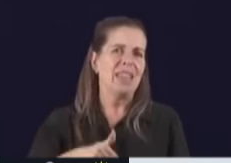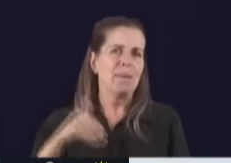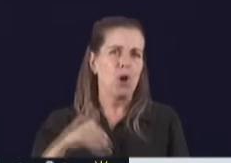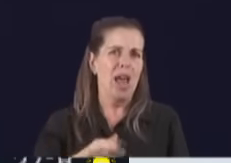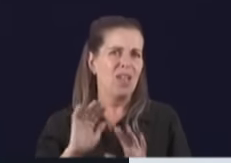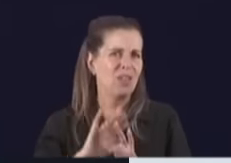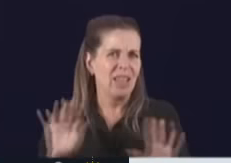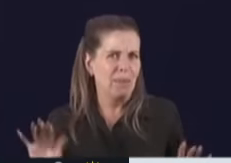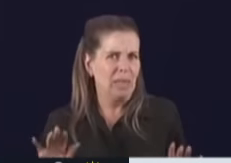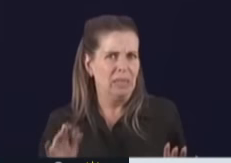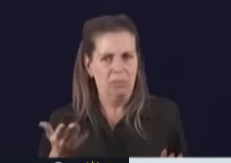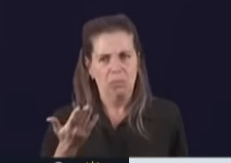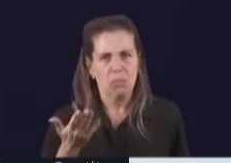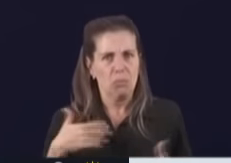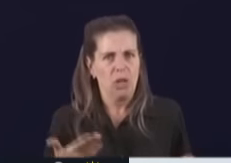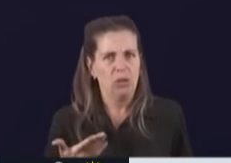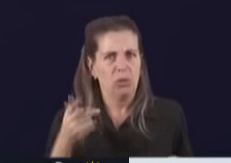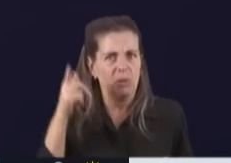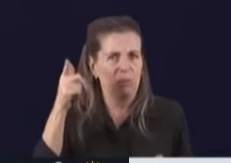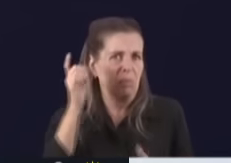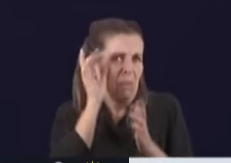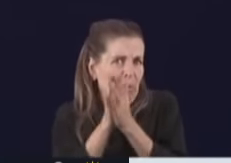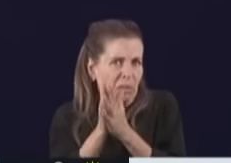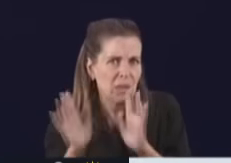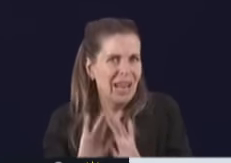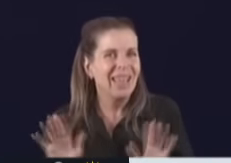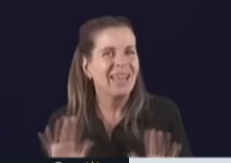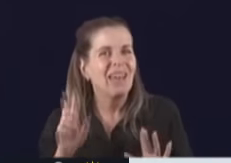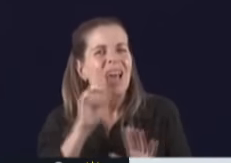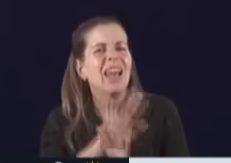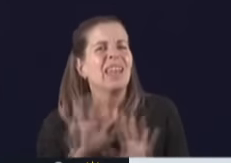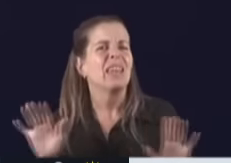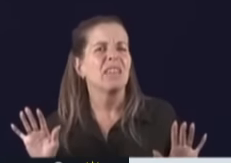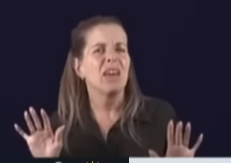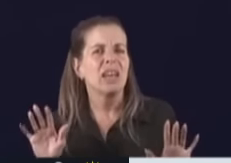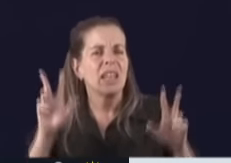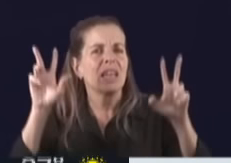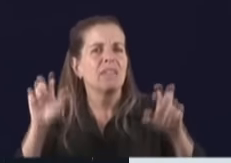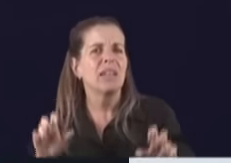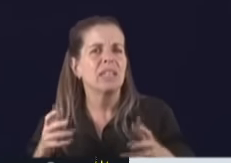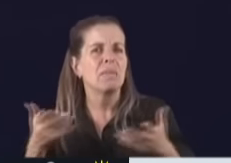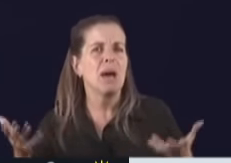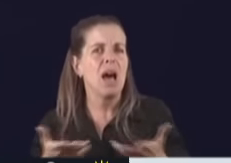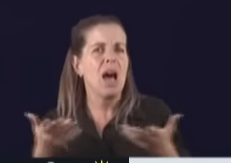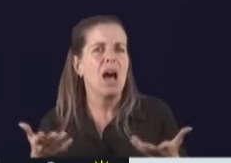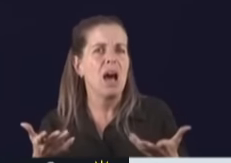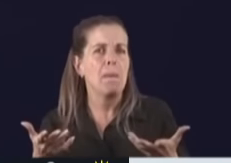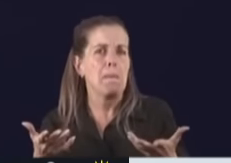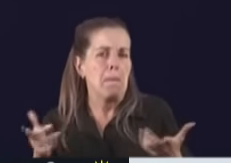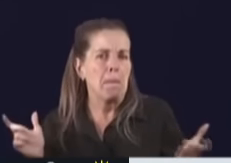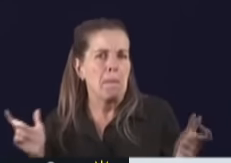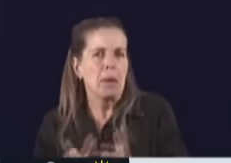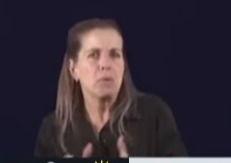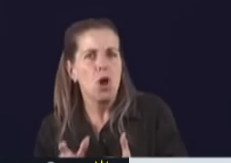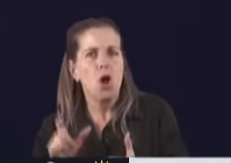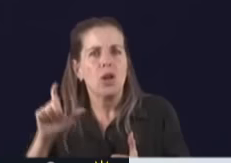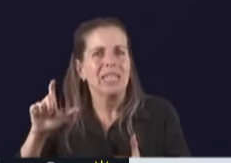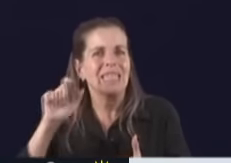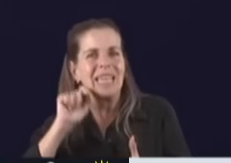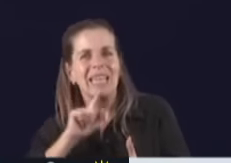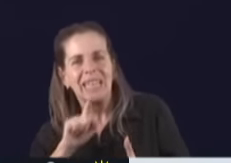encuentro y pidió las disculpas correspondientes. No tuvo nada que ver con un tema, entiendo, ni interno de la CGT,